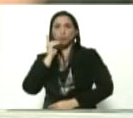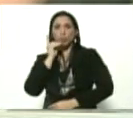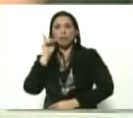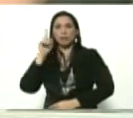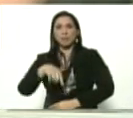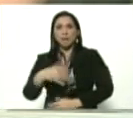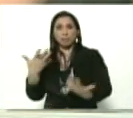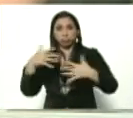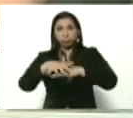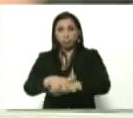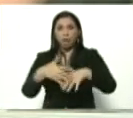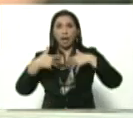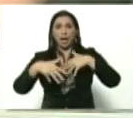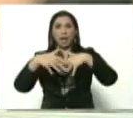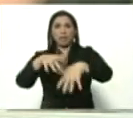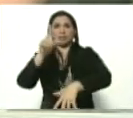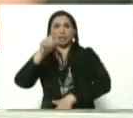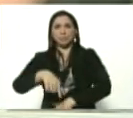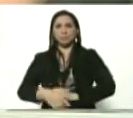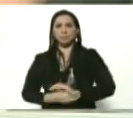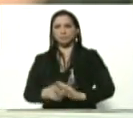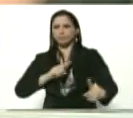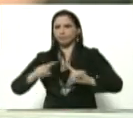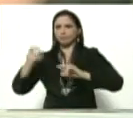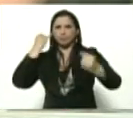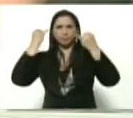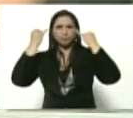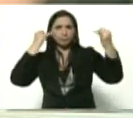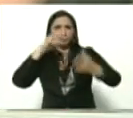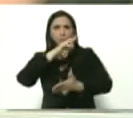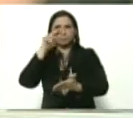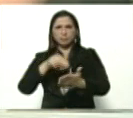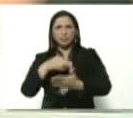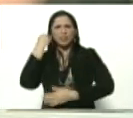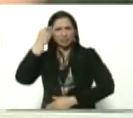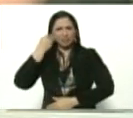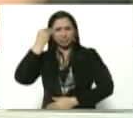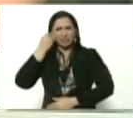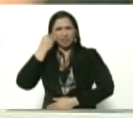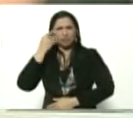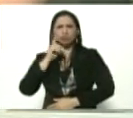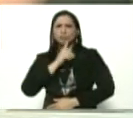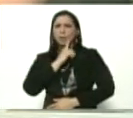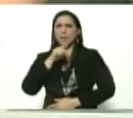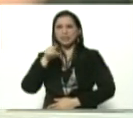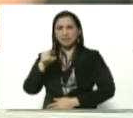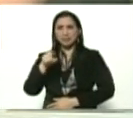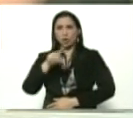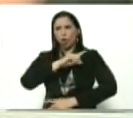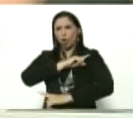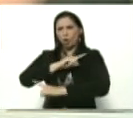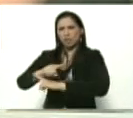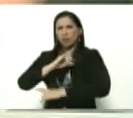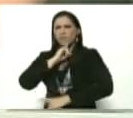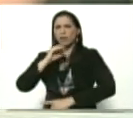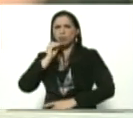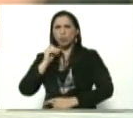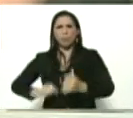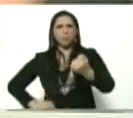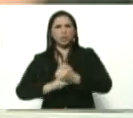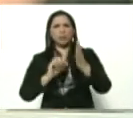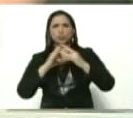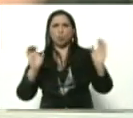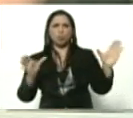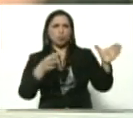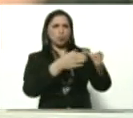del ejército y de la Dirección de Inteligencia Nacional, creo que se llama así, ordenó apoyar todos estos